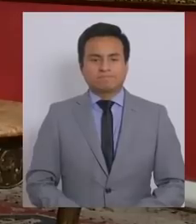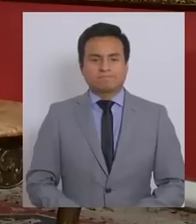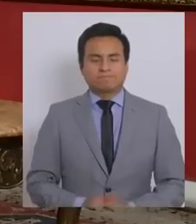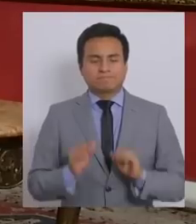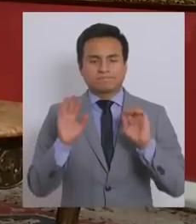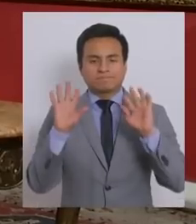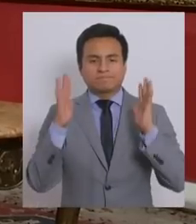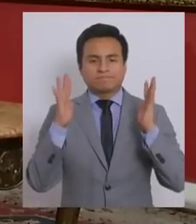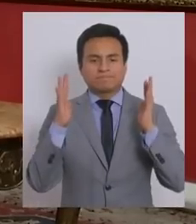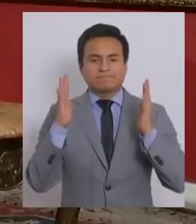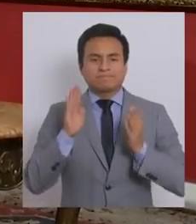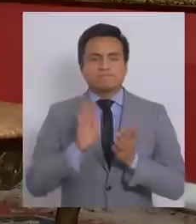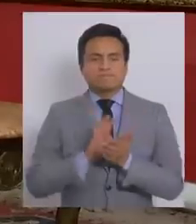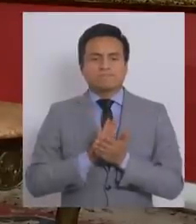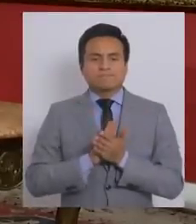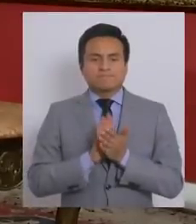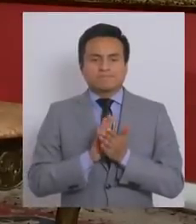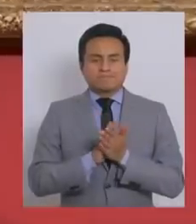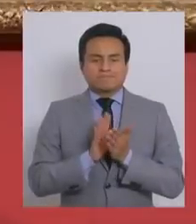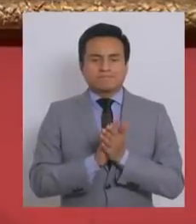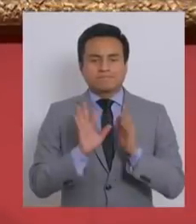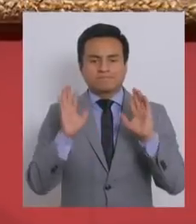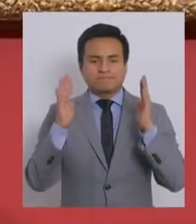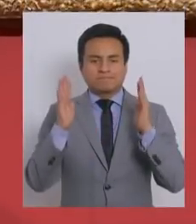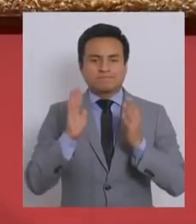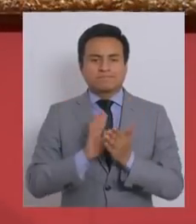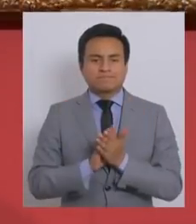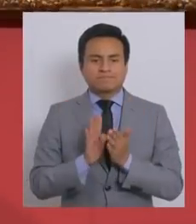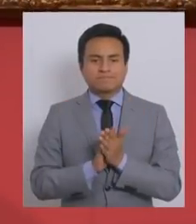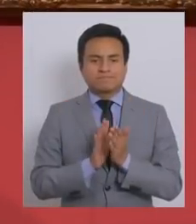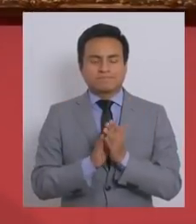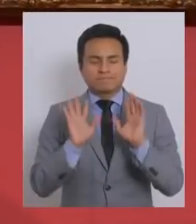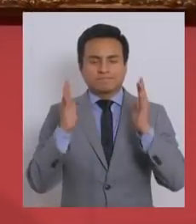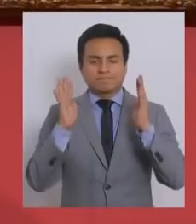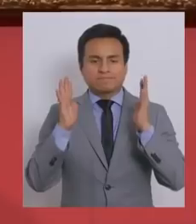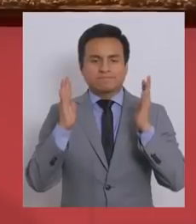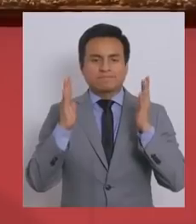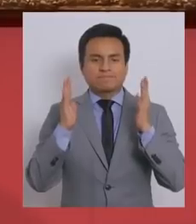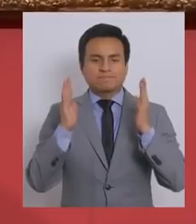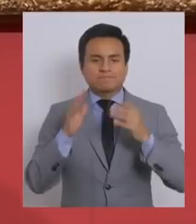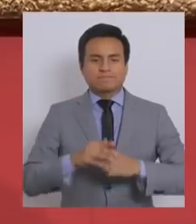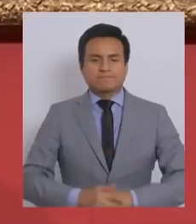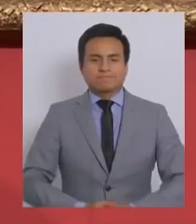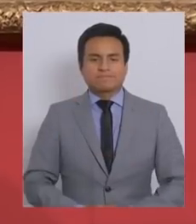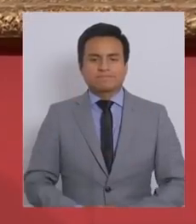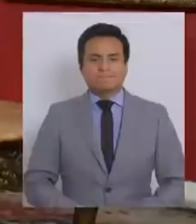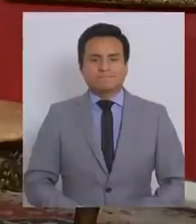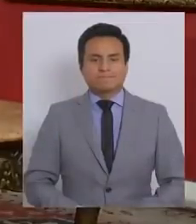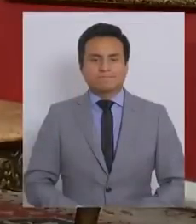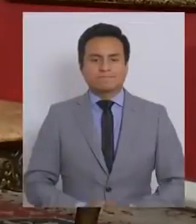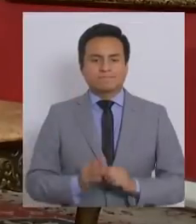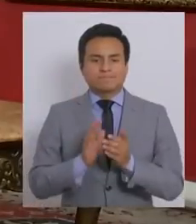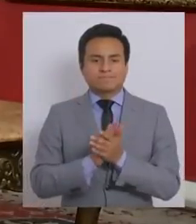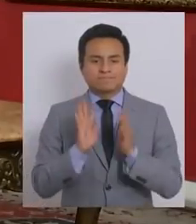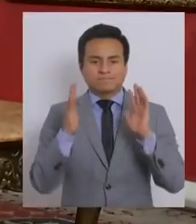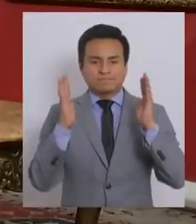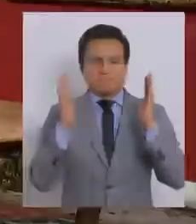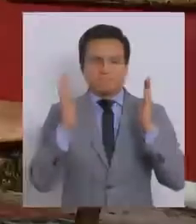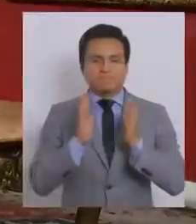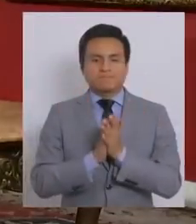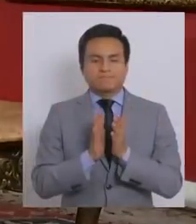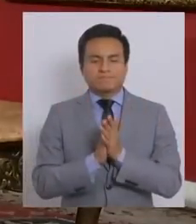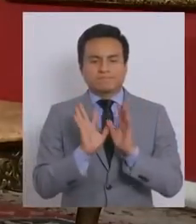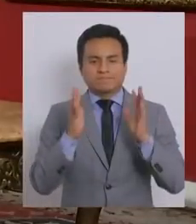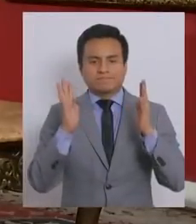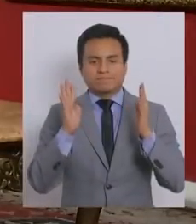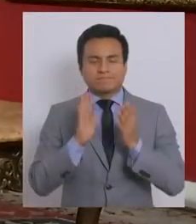2008. Cumplió el máximo de periodos permitidos en el cargo, o sea, los próximos meses ya debería haber dejado la municipalidad, por lo que no puede ir